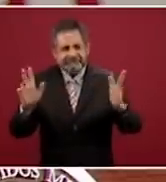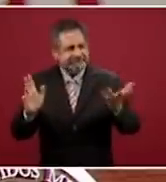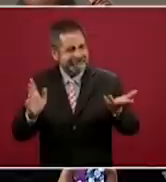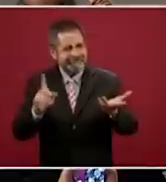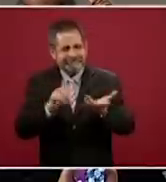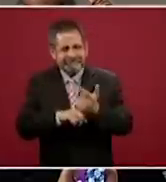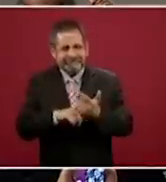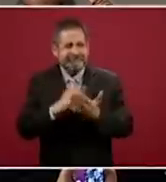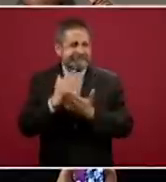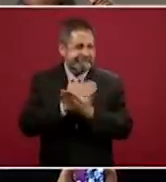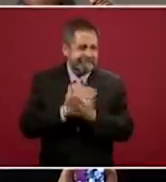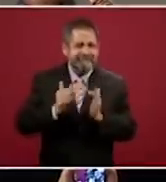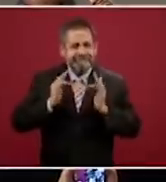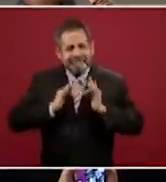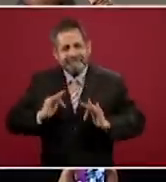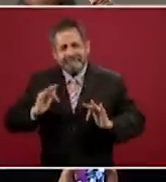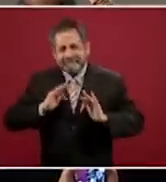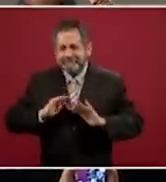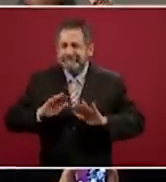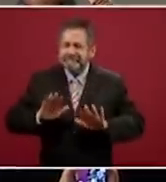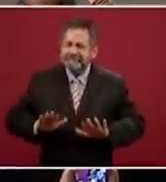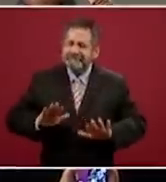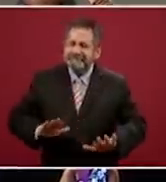serenidad, tranquilidad,